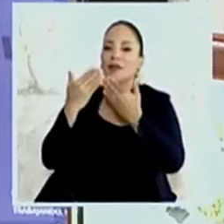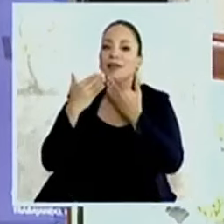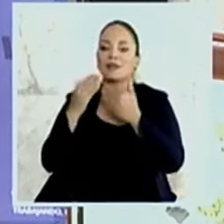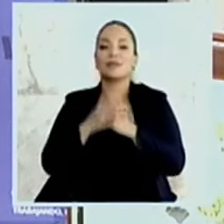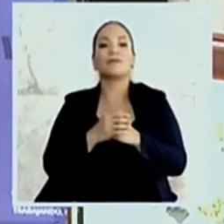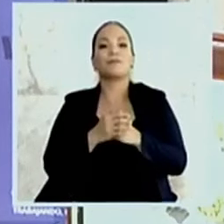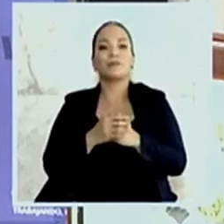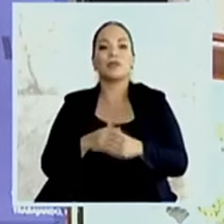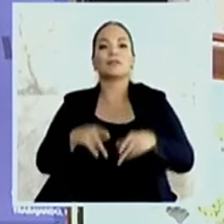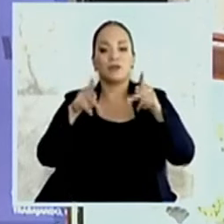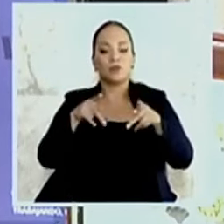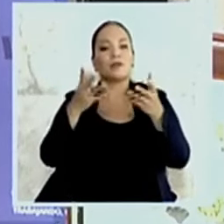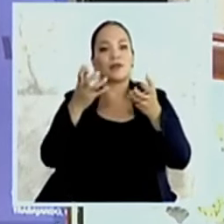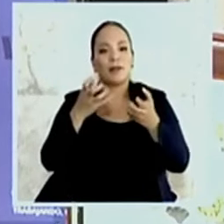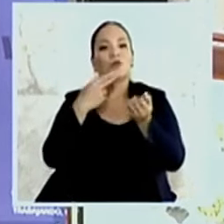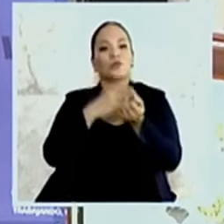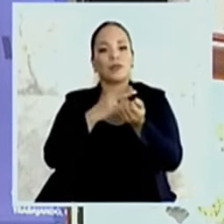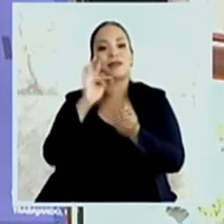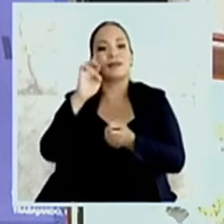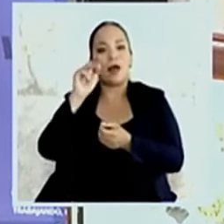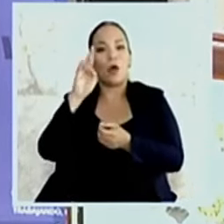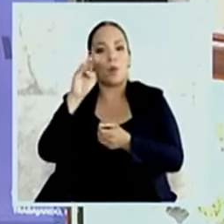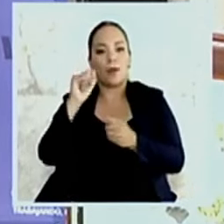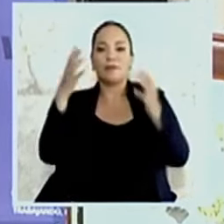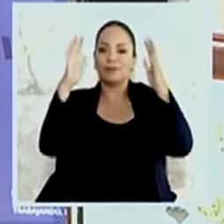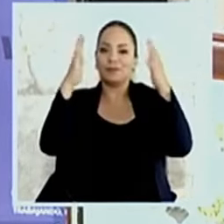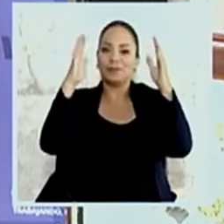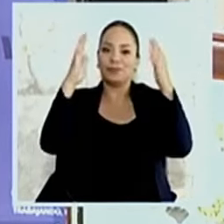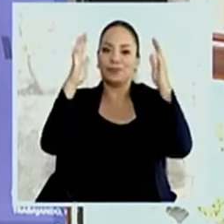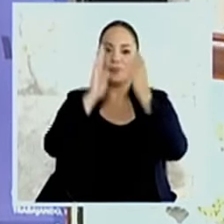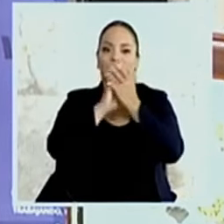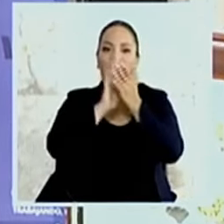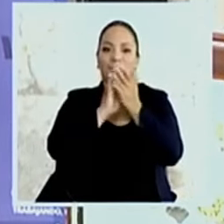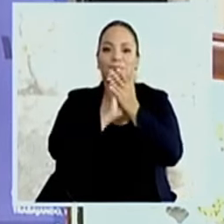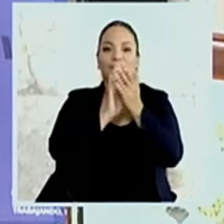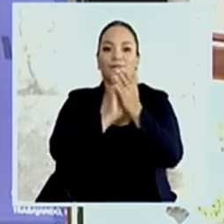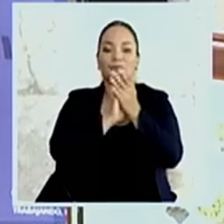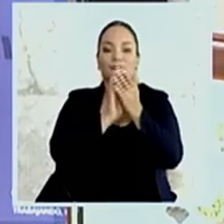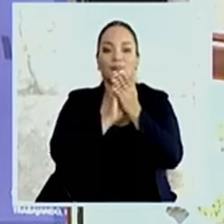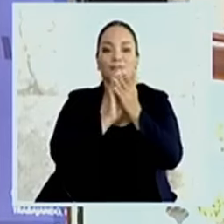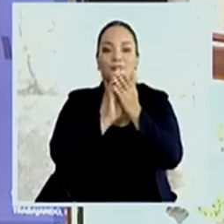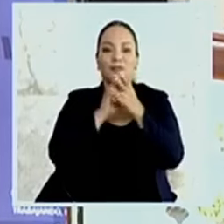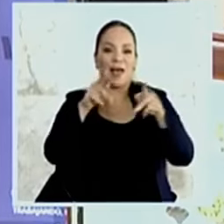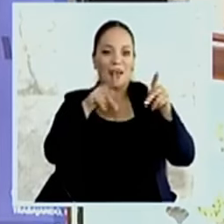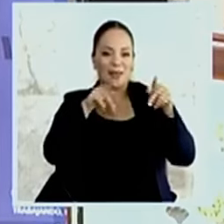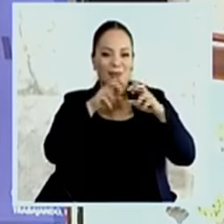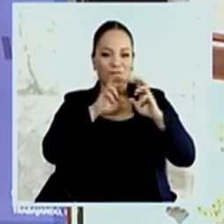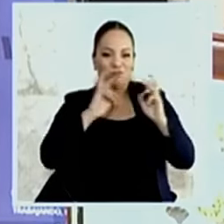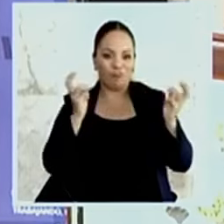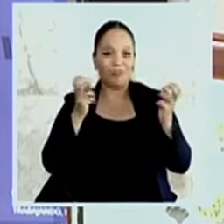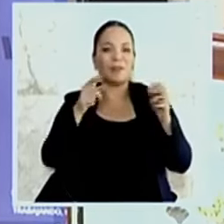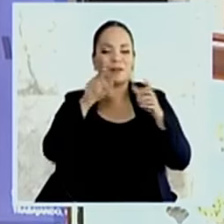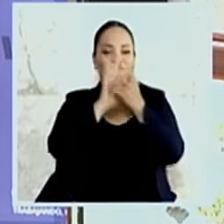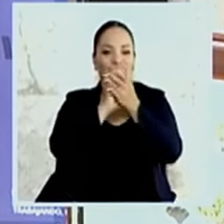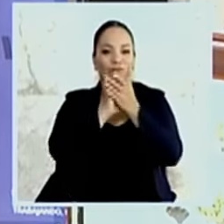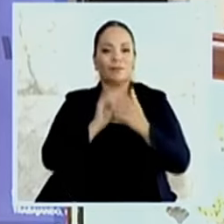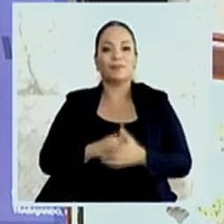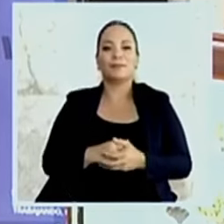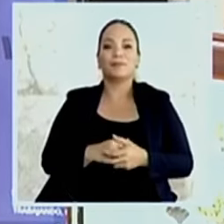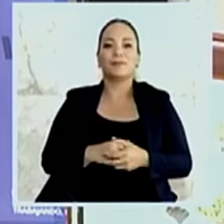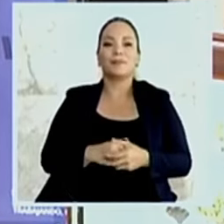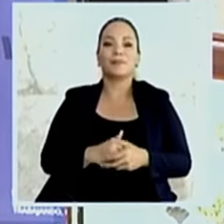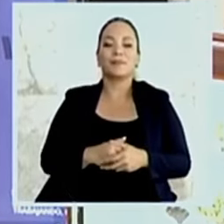vamos a dejar que se atraviesen. Así es, sí, señor. La felicito, muchas gracias. Muchas gracias a la Junta Directiva. Permiso. Y gracias a los que sí